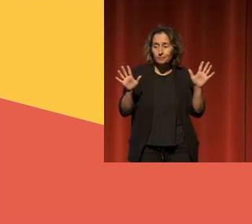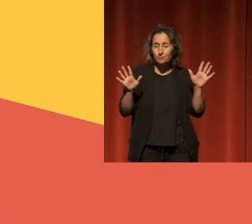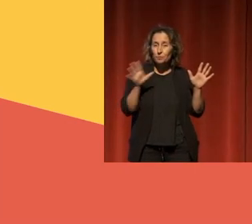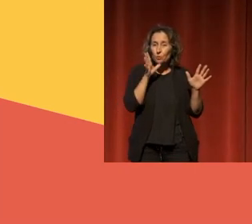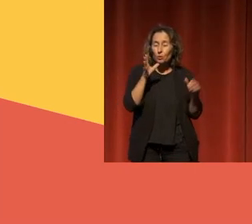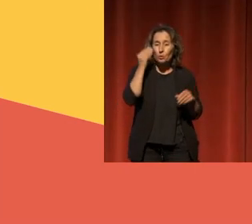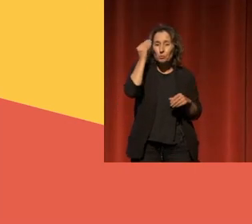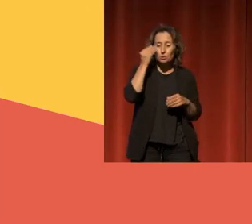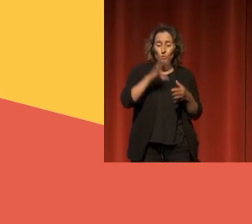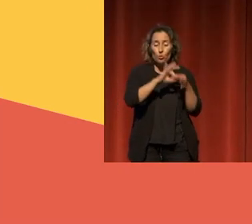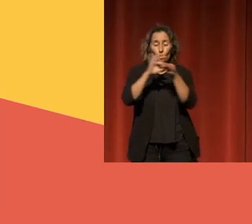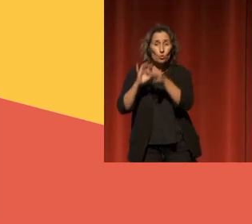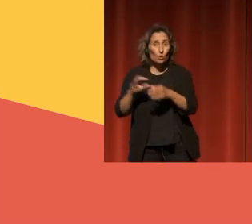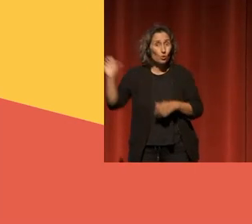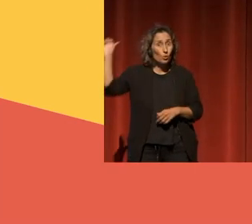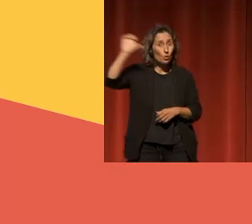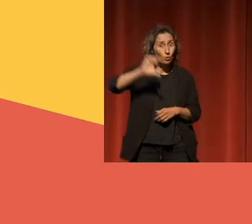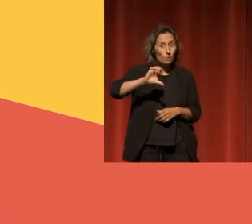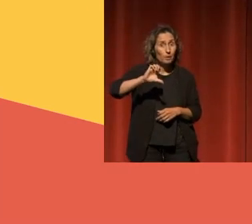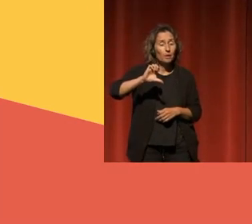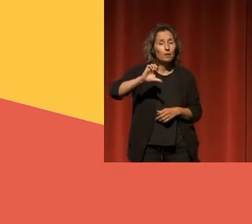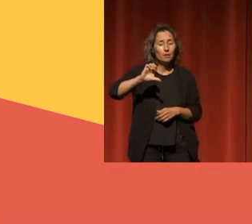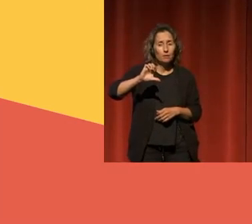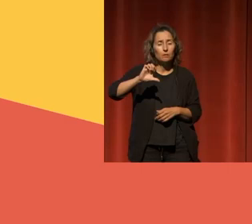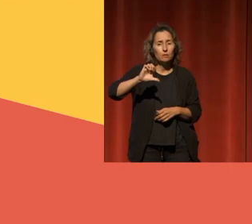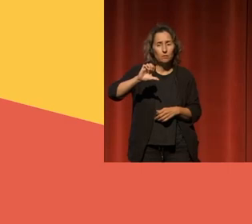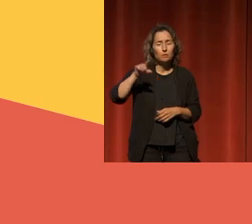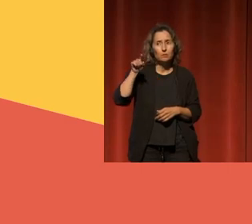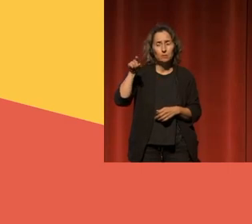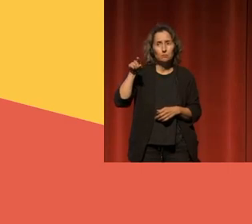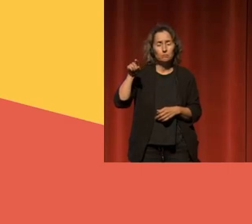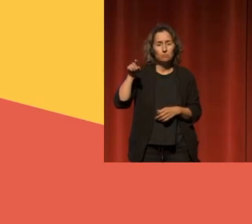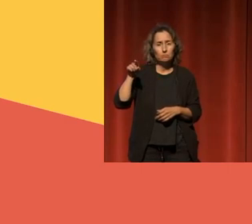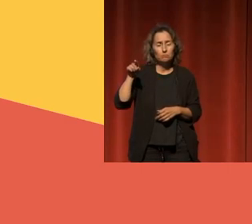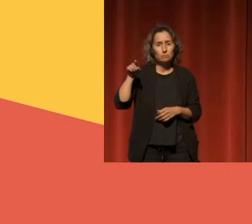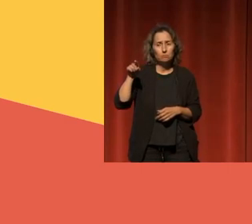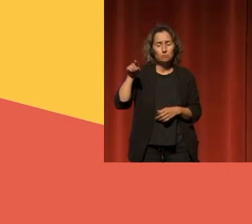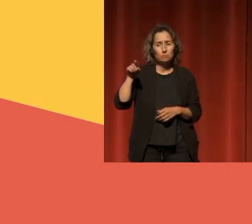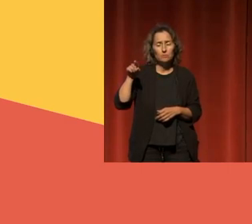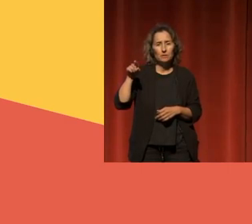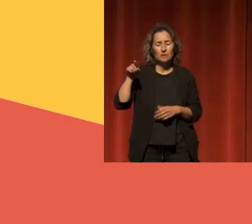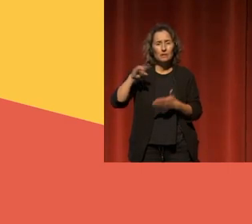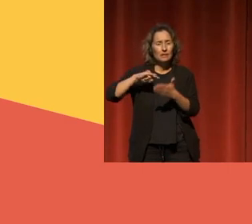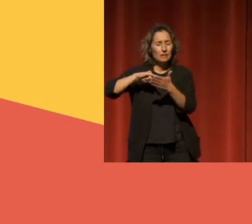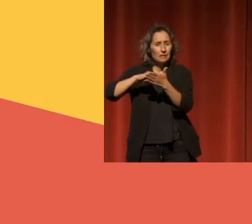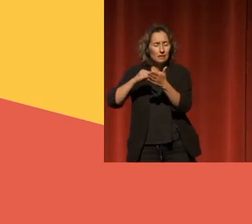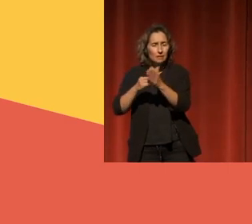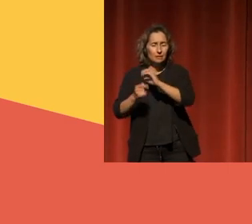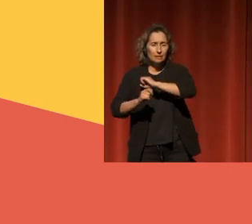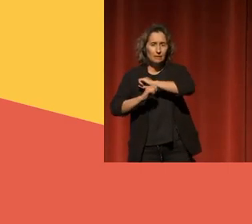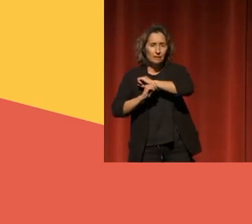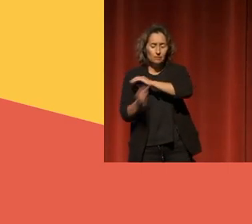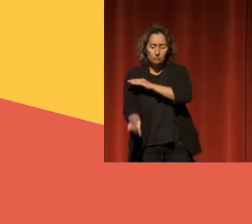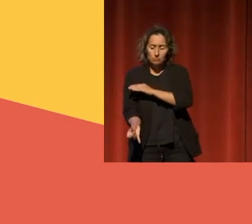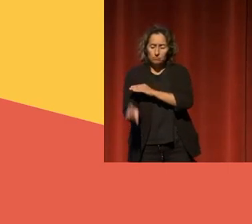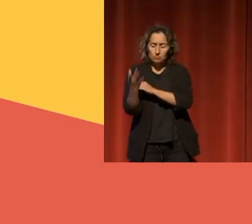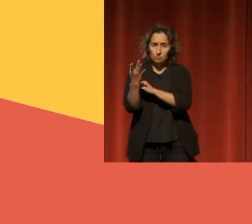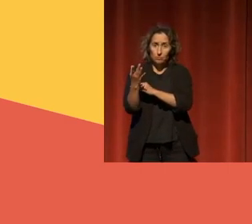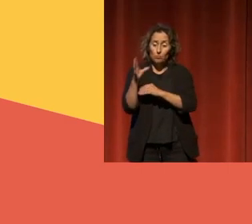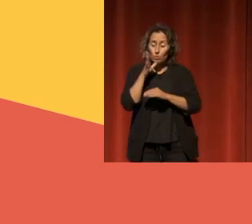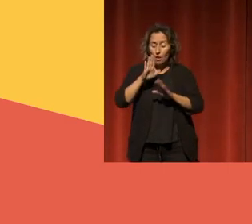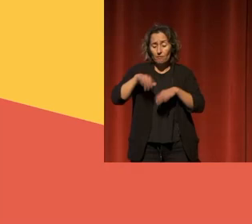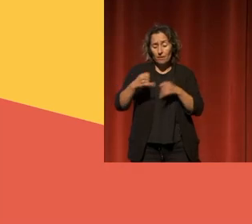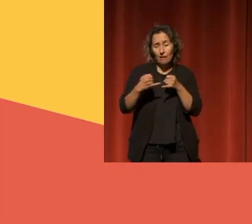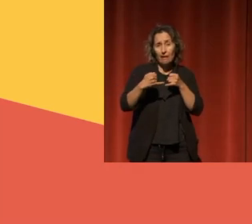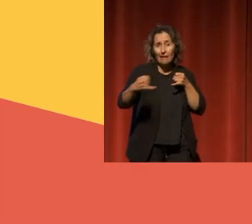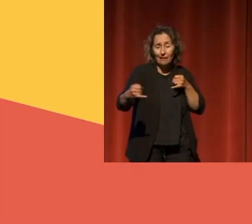creo que la Unión Europea Está también construy construyendo un eje estratégico después de Porque además lo denominan como ejes